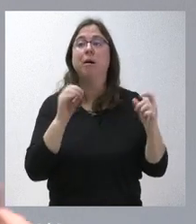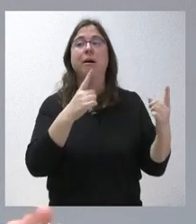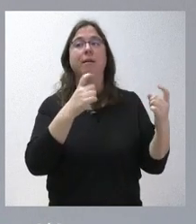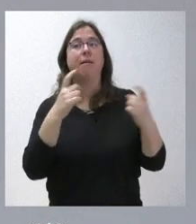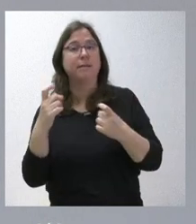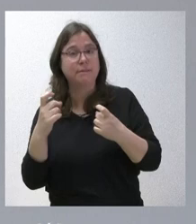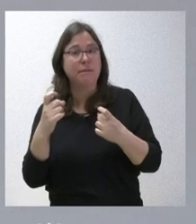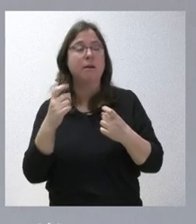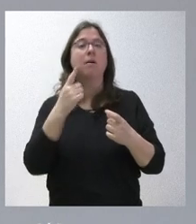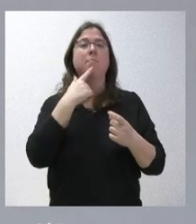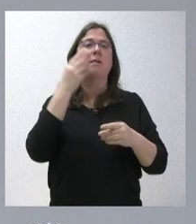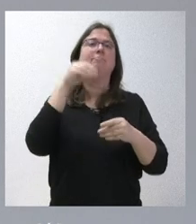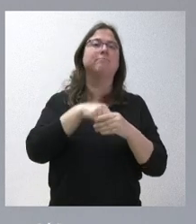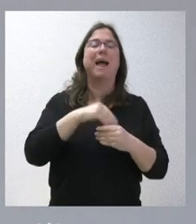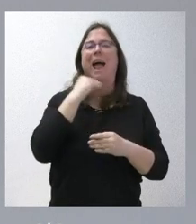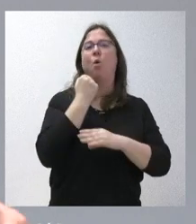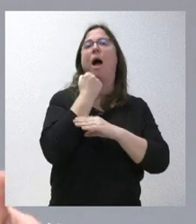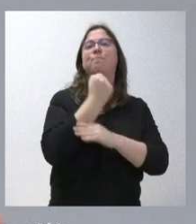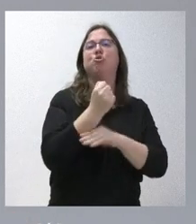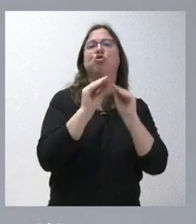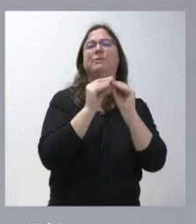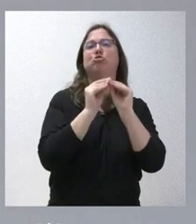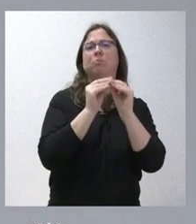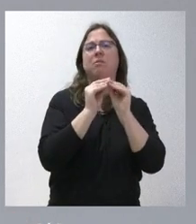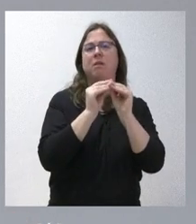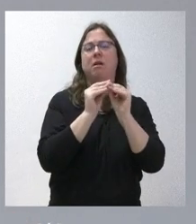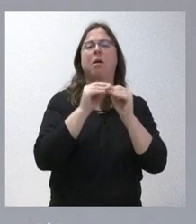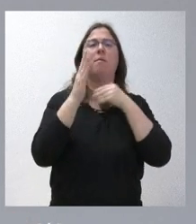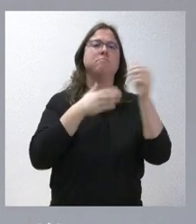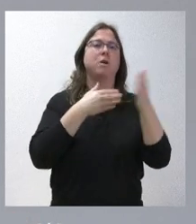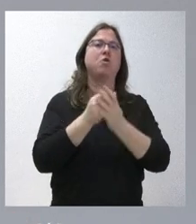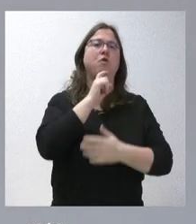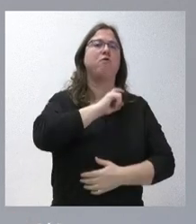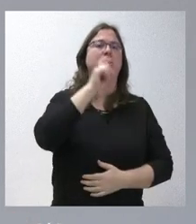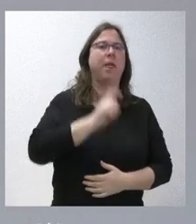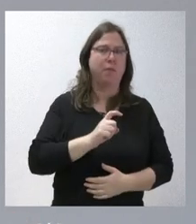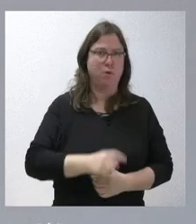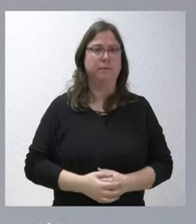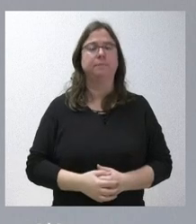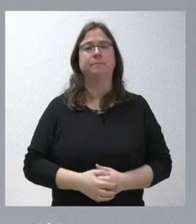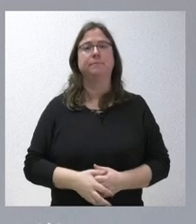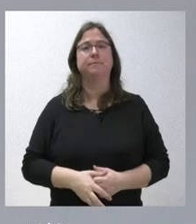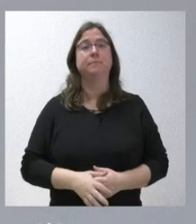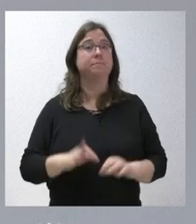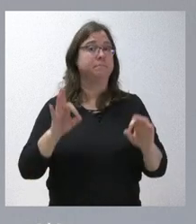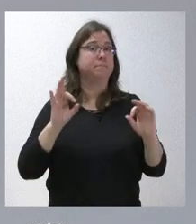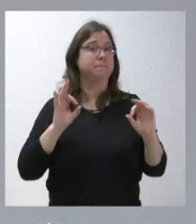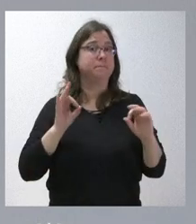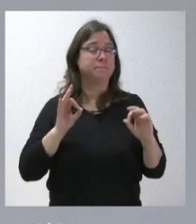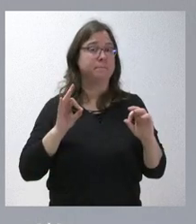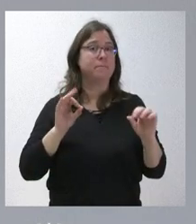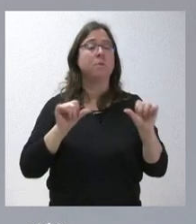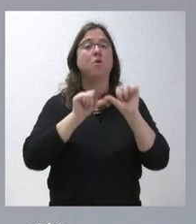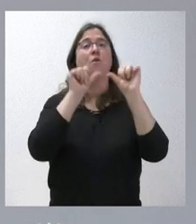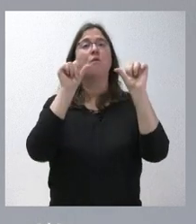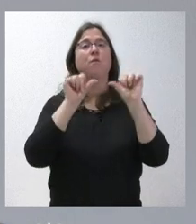dotarse de un ente instrumental como es el el de acudir a una fundación a un sistema fundacional lógicamente las fórmulas